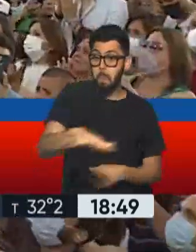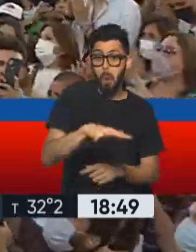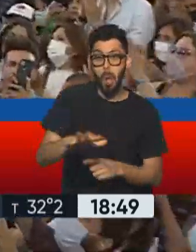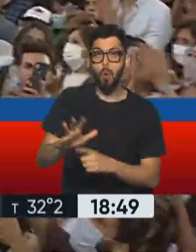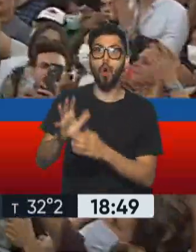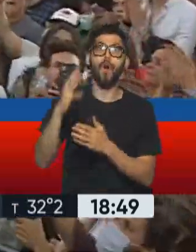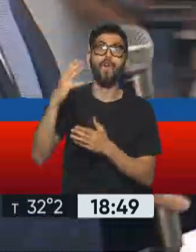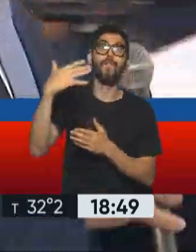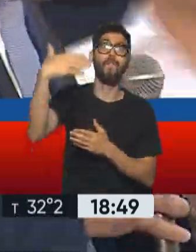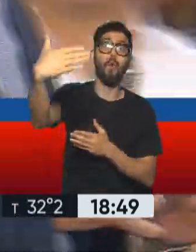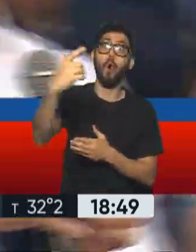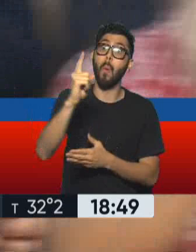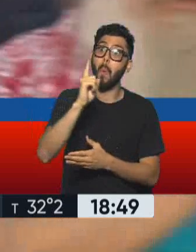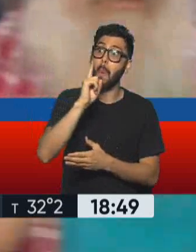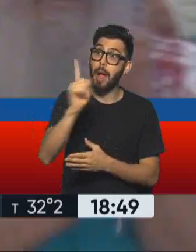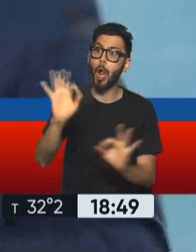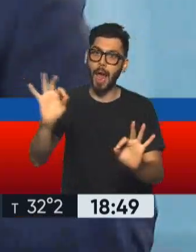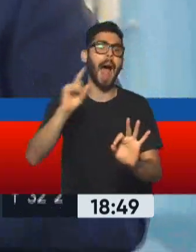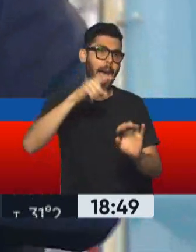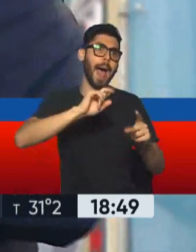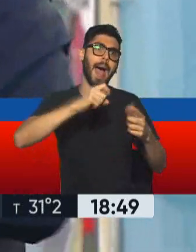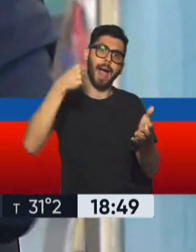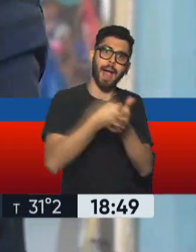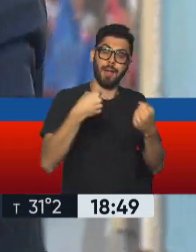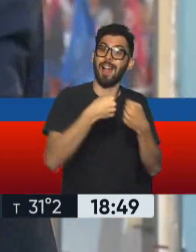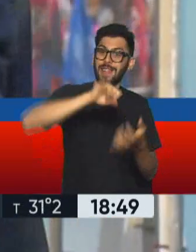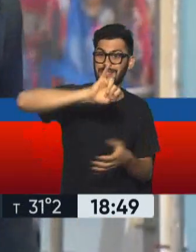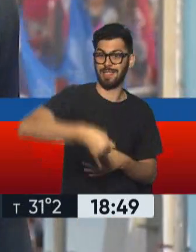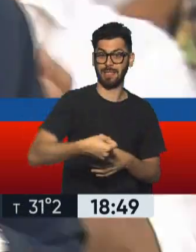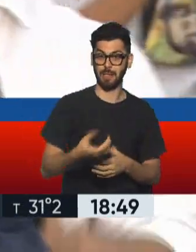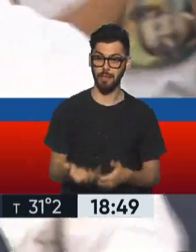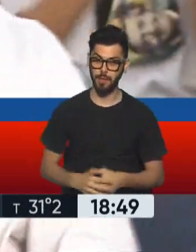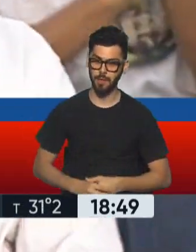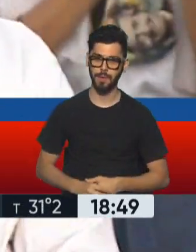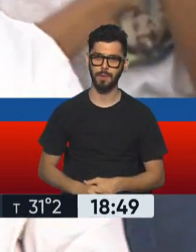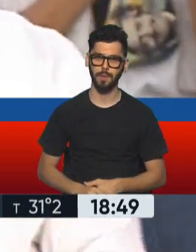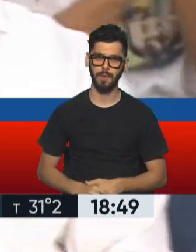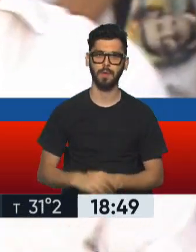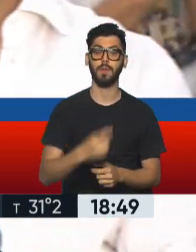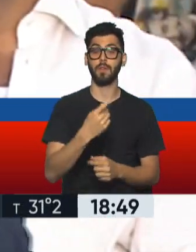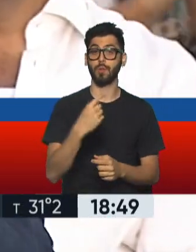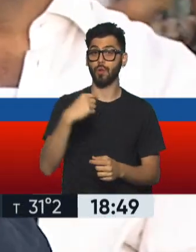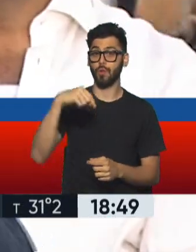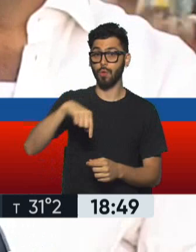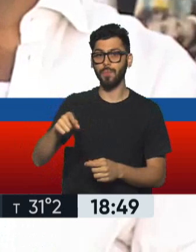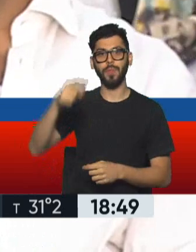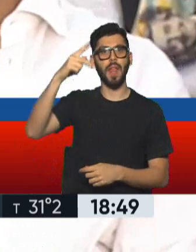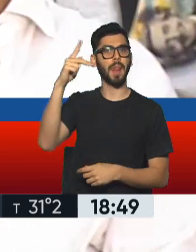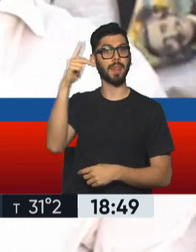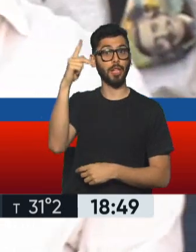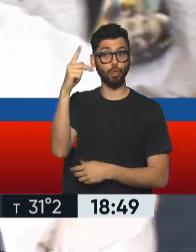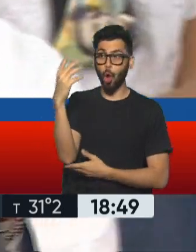su futuro por pagar una deuda. Lo escuchaba recién a